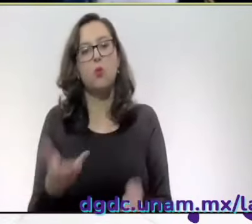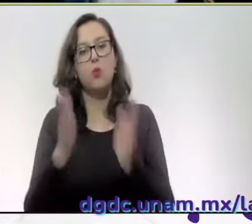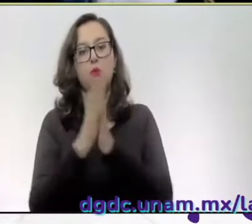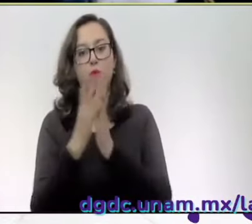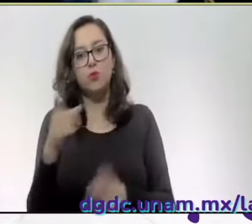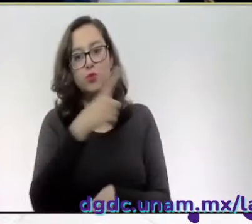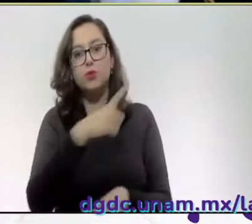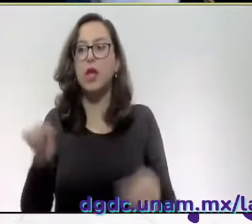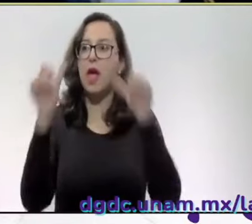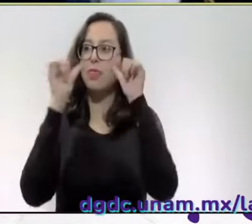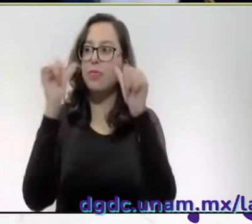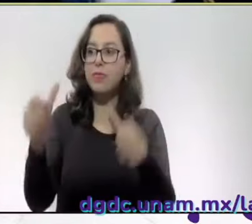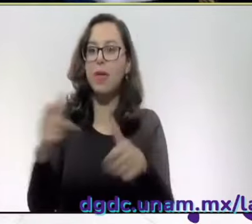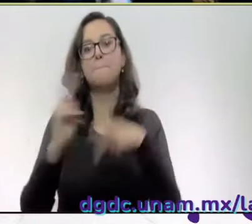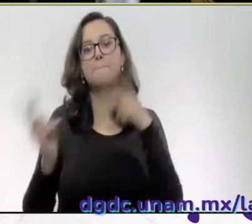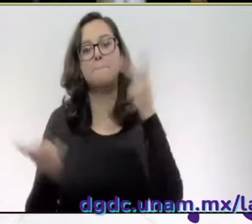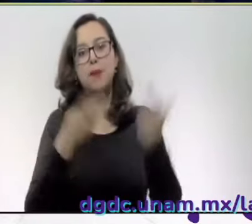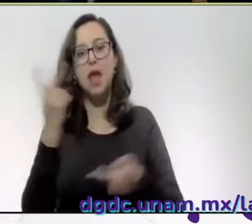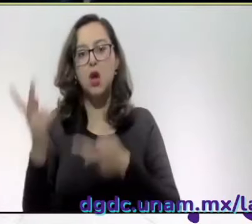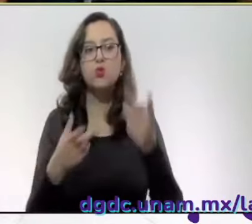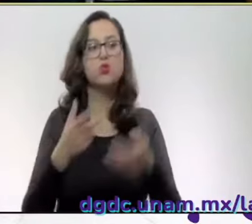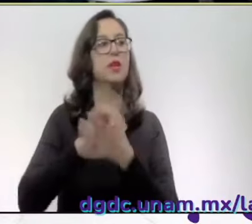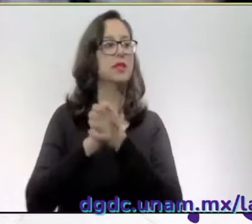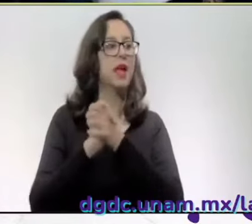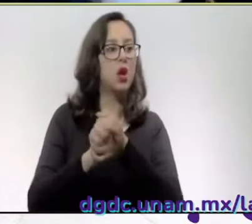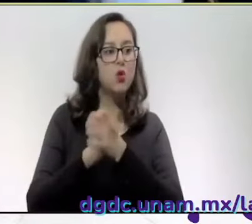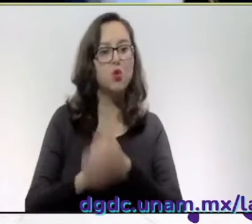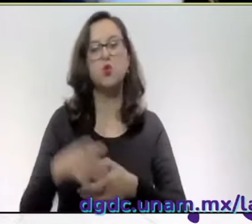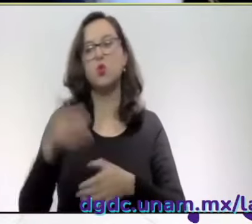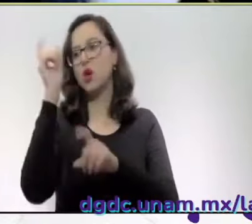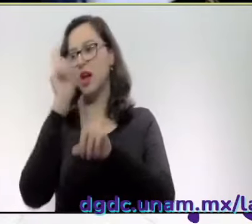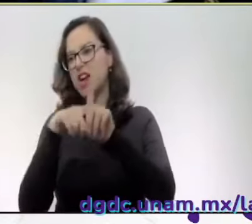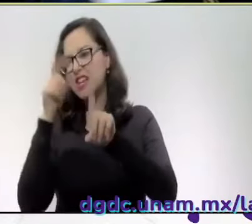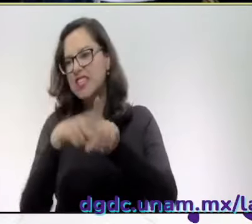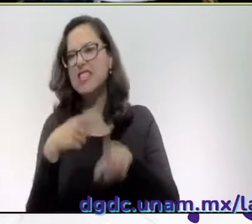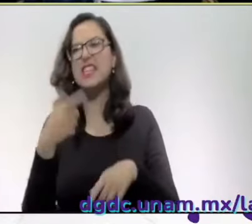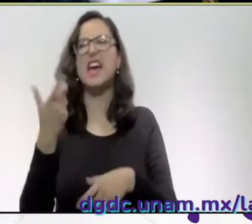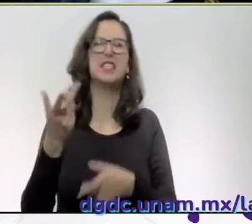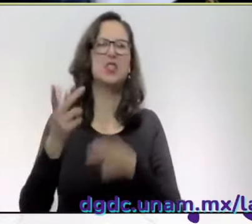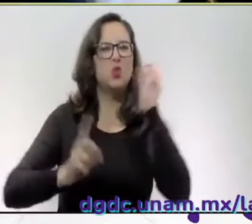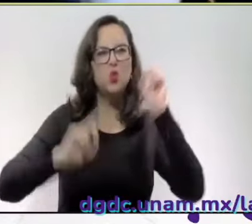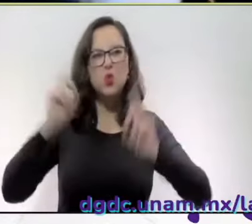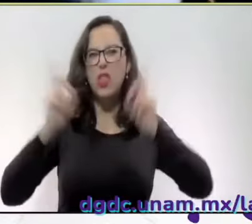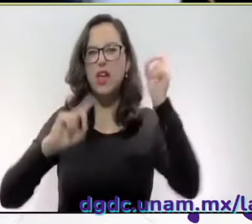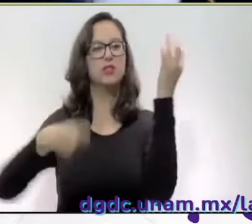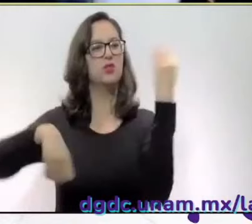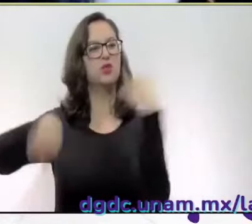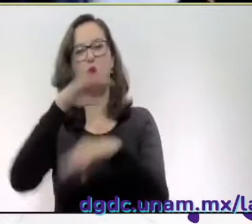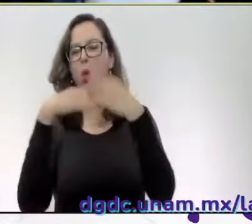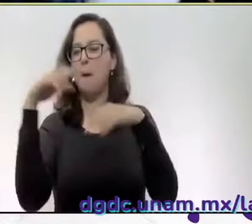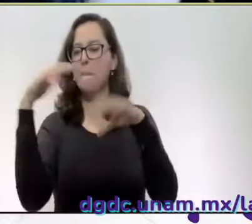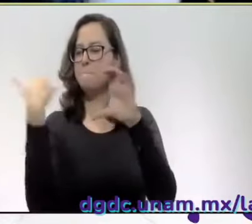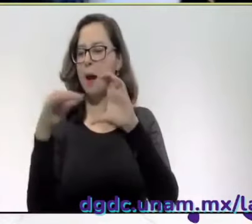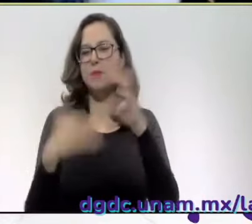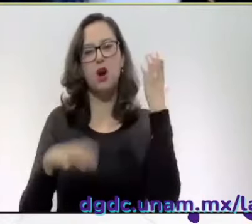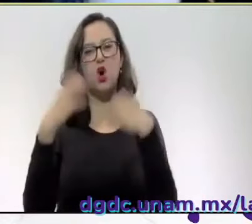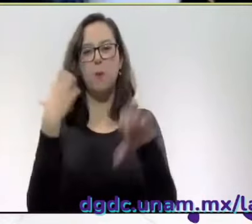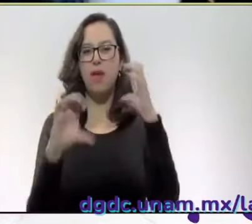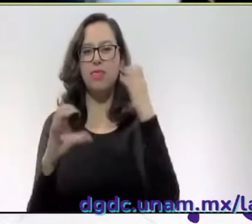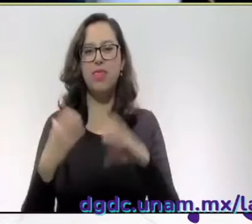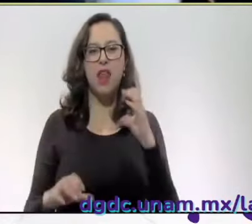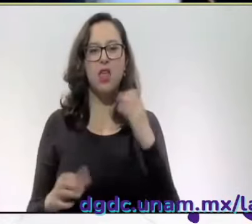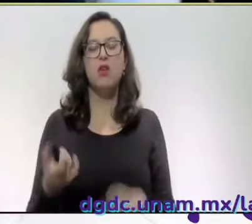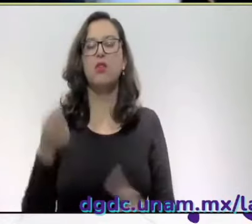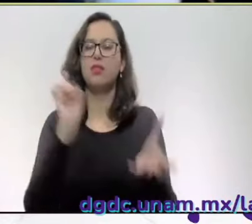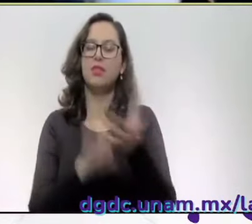transmisión, que nos manden sus preguntas, sus saludos, sus críticas, sus cuestionamientos, lo que ustedes quieran, y que comenten y sigan la conversación en